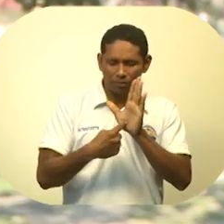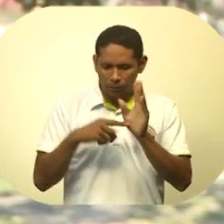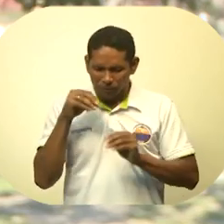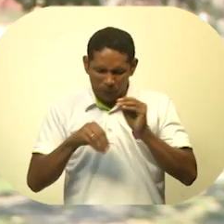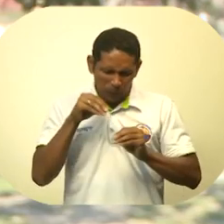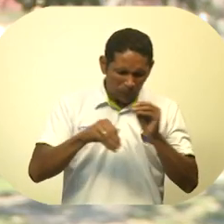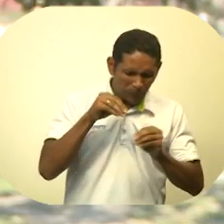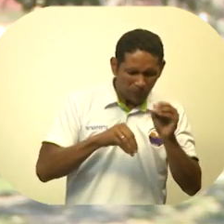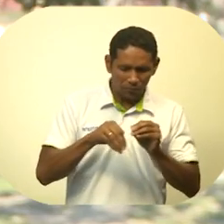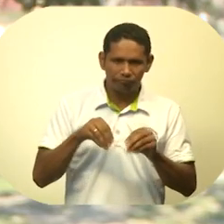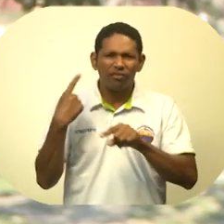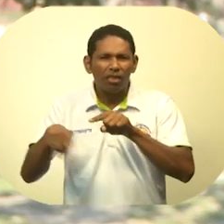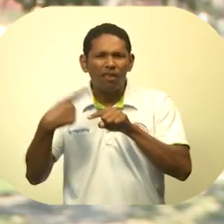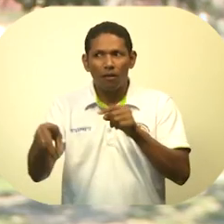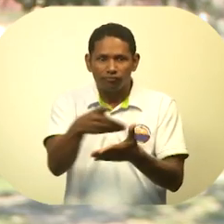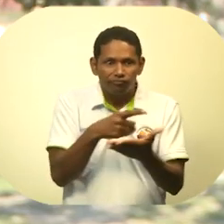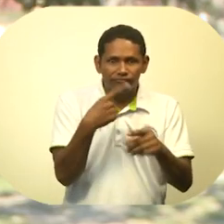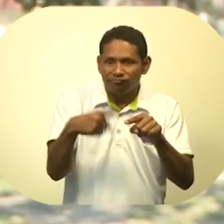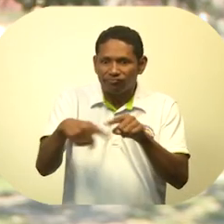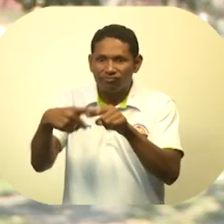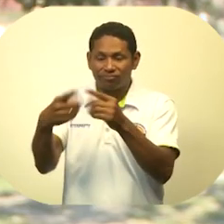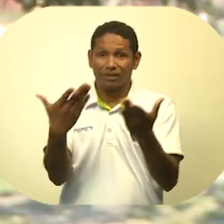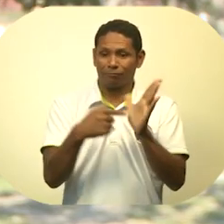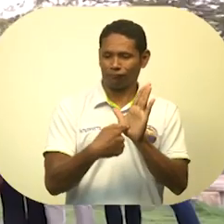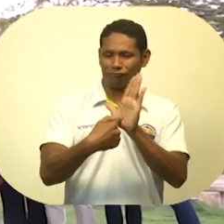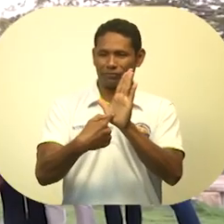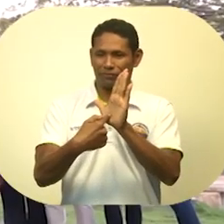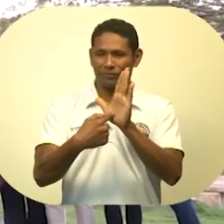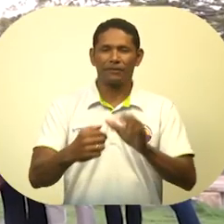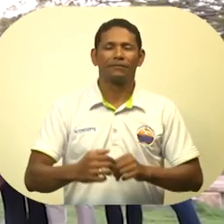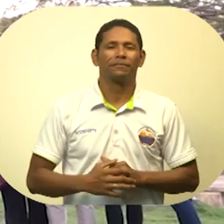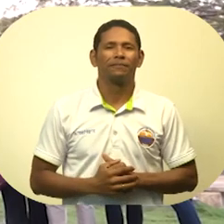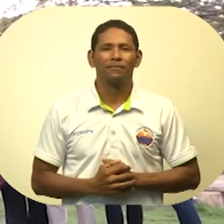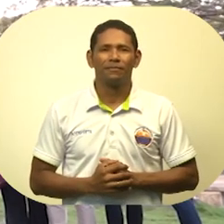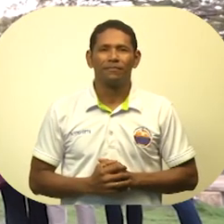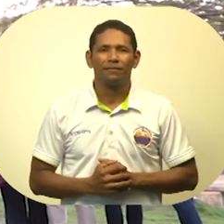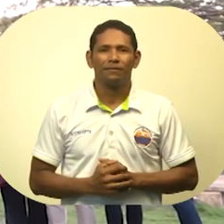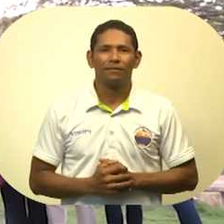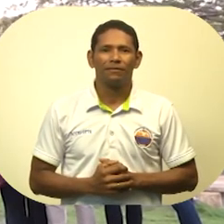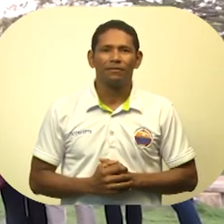finales de los emprendedores participantes en la segunda versión.